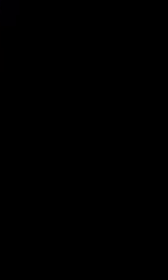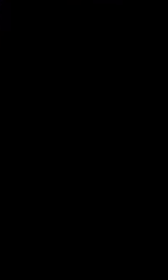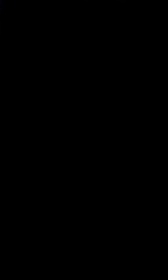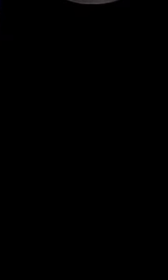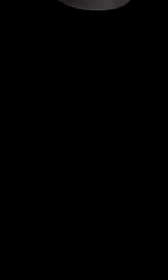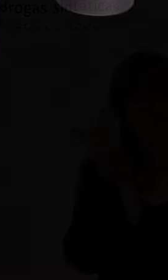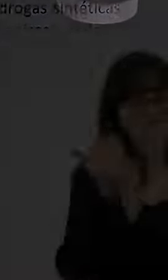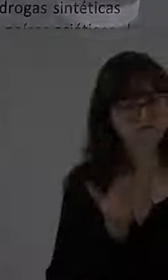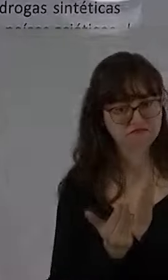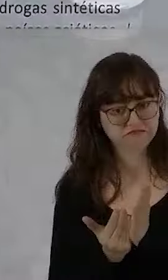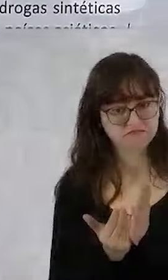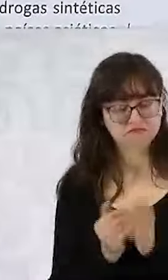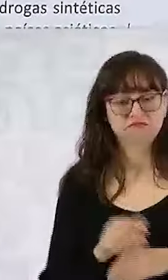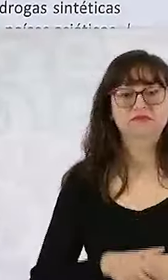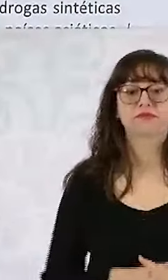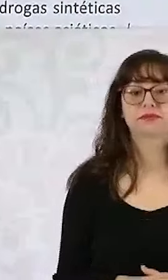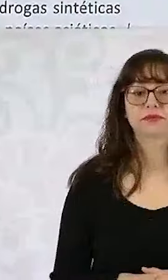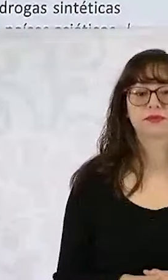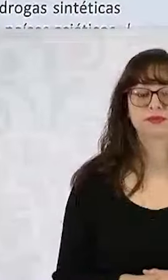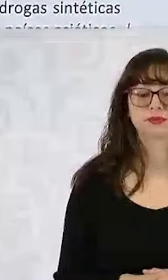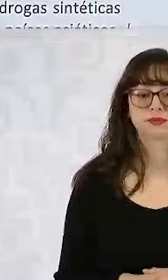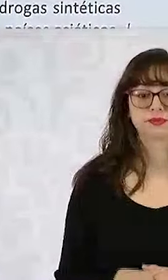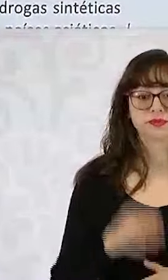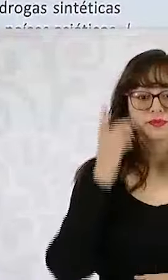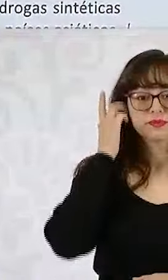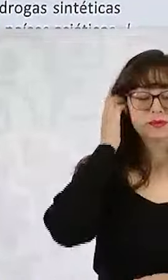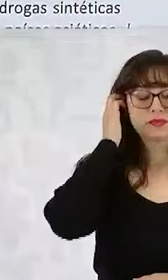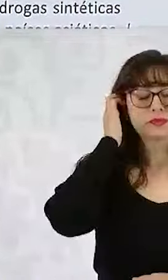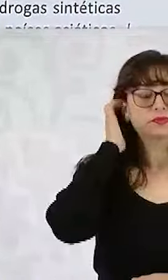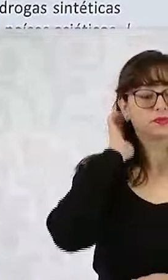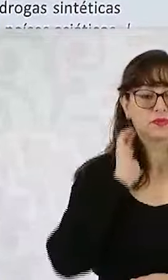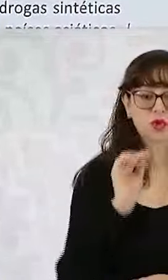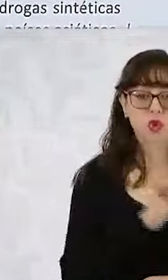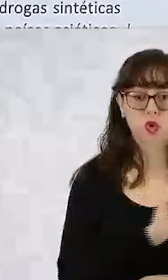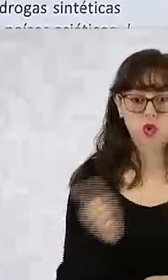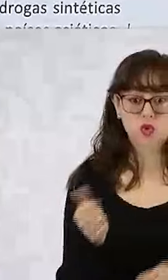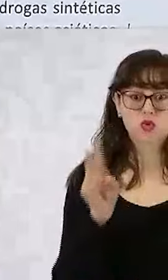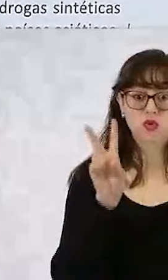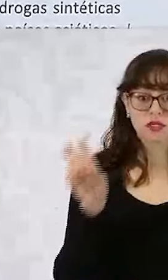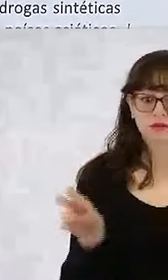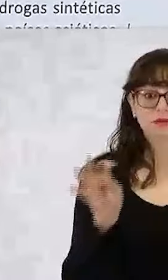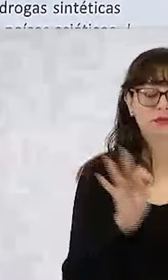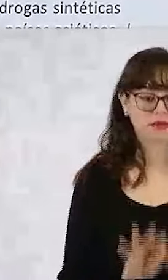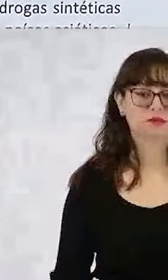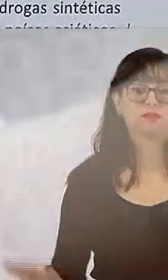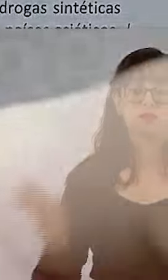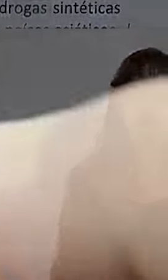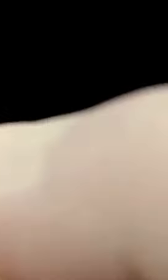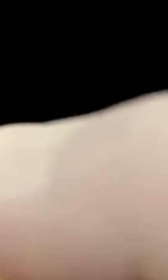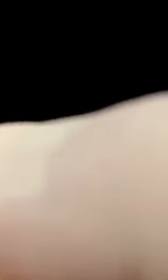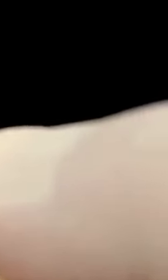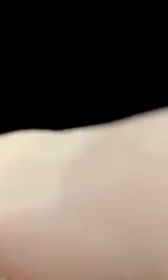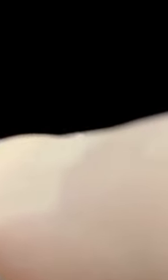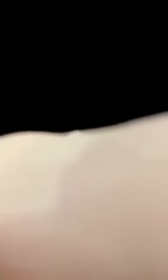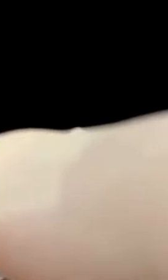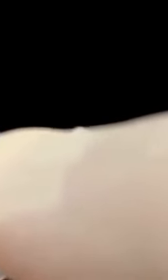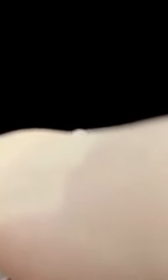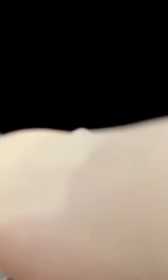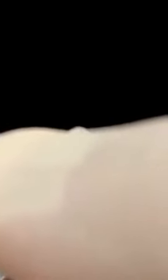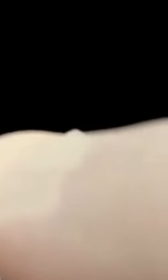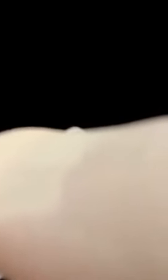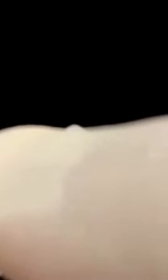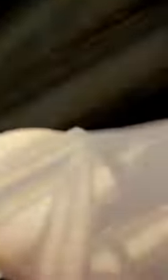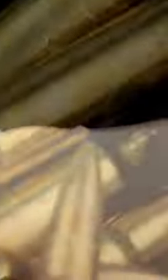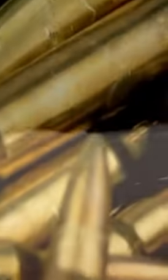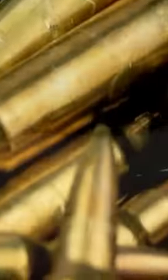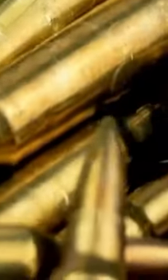Respecto al fentanilo, Sheinbaum señala que México ha tomado medidas enérgicas contra el narcotráfico, incautaron grandes cantidades de drogas y